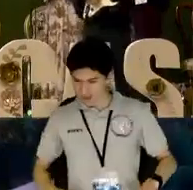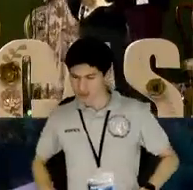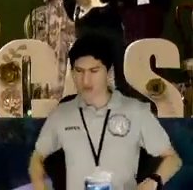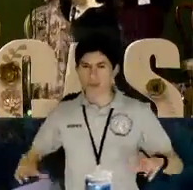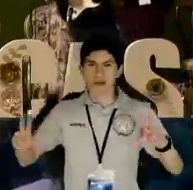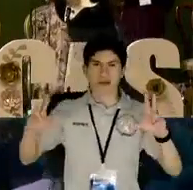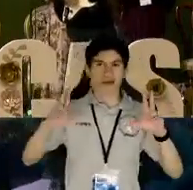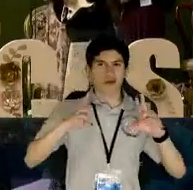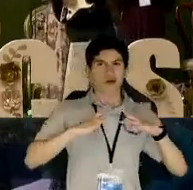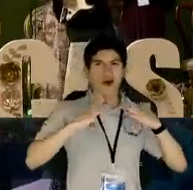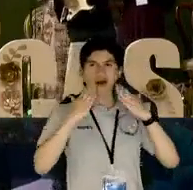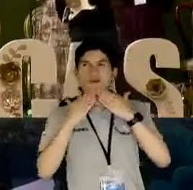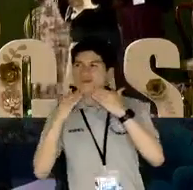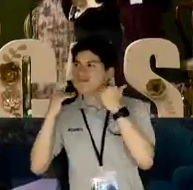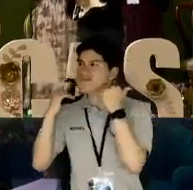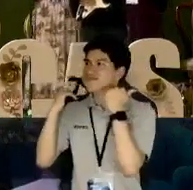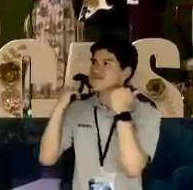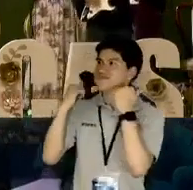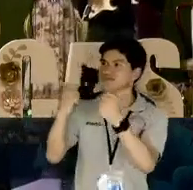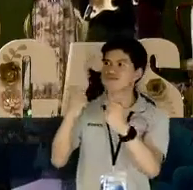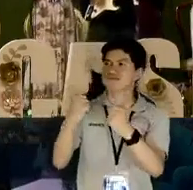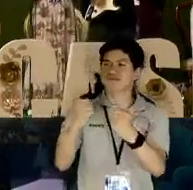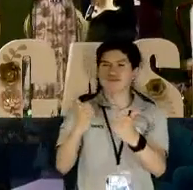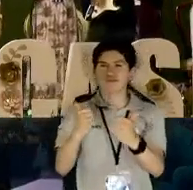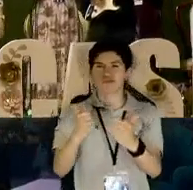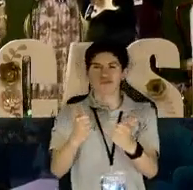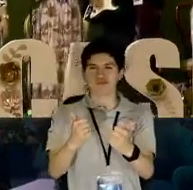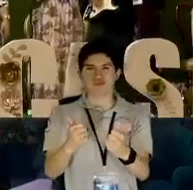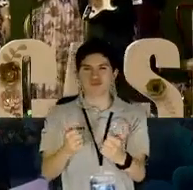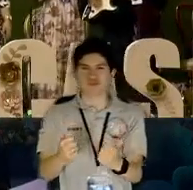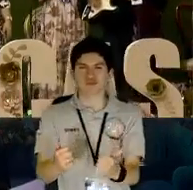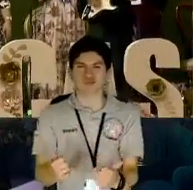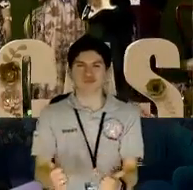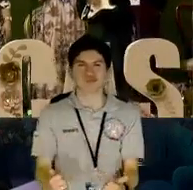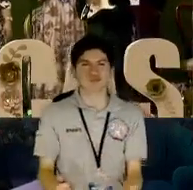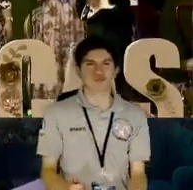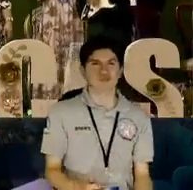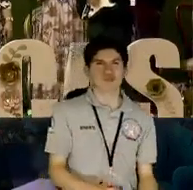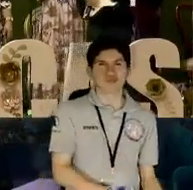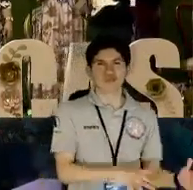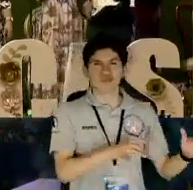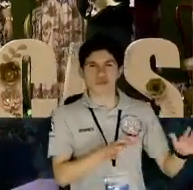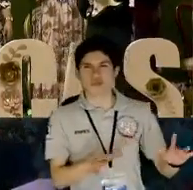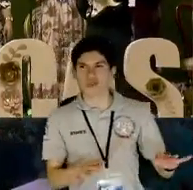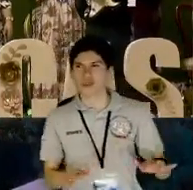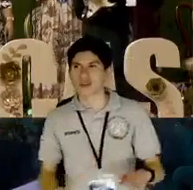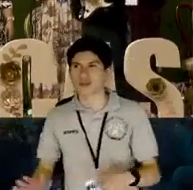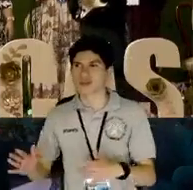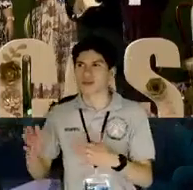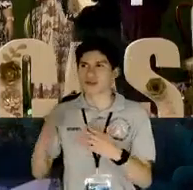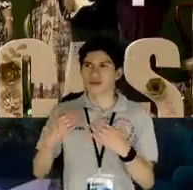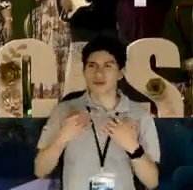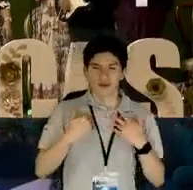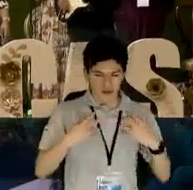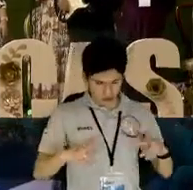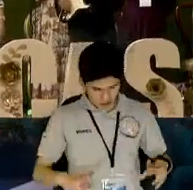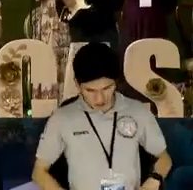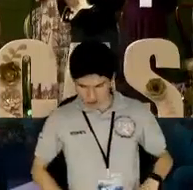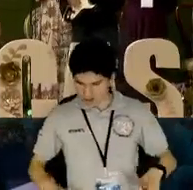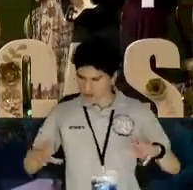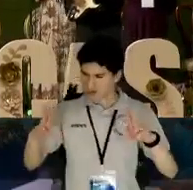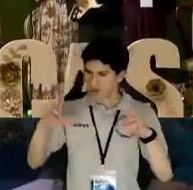tal si en este momento usted le da un abrazo a su hermano y le dice: vamos a permanecer en la unidad